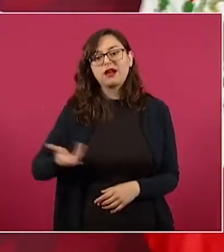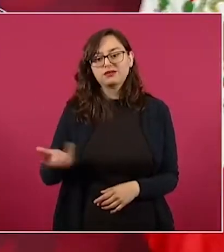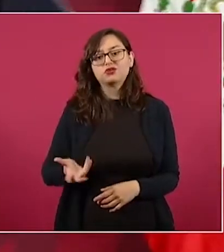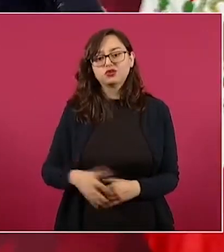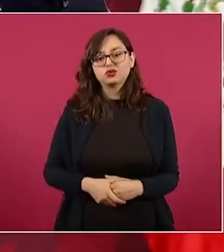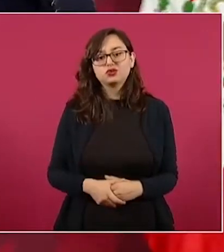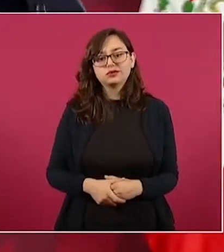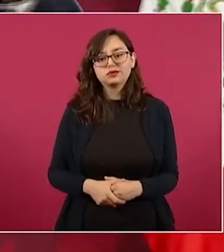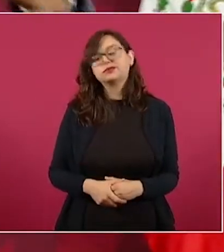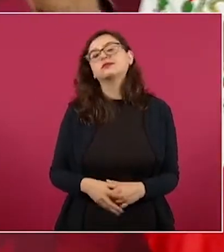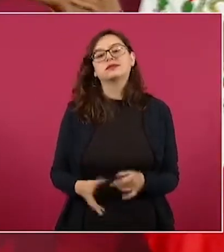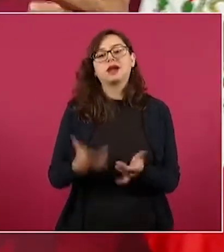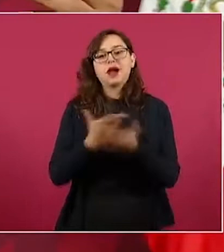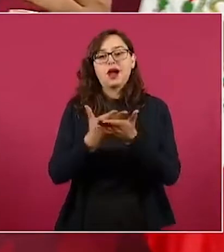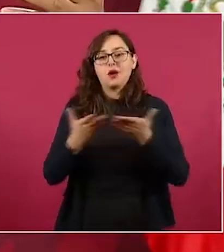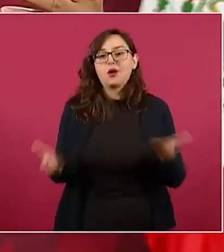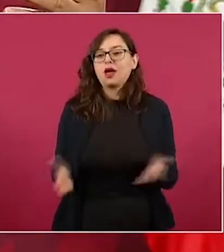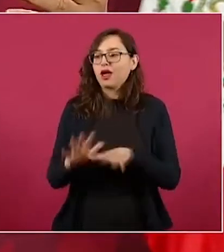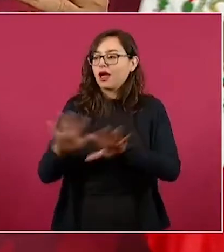es el paraíso